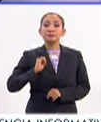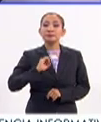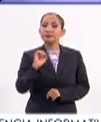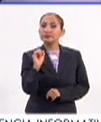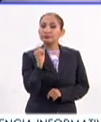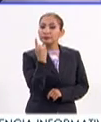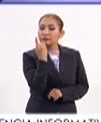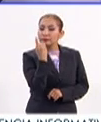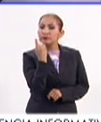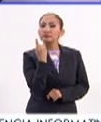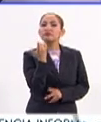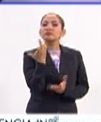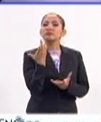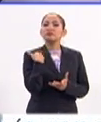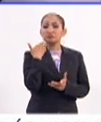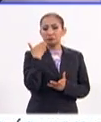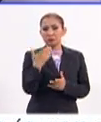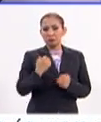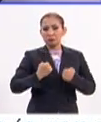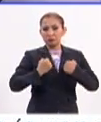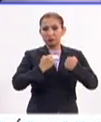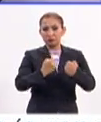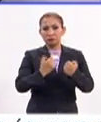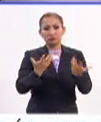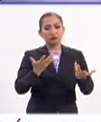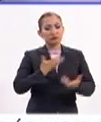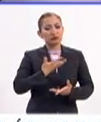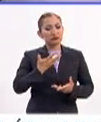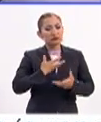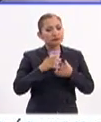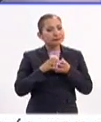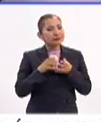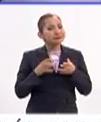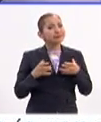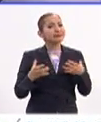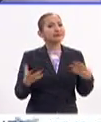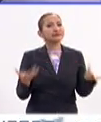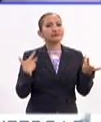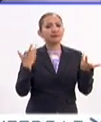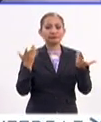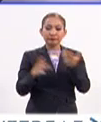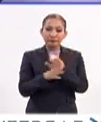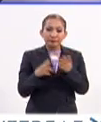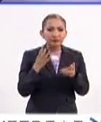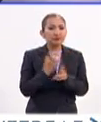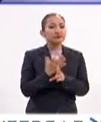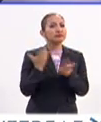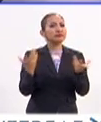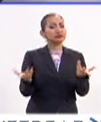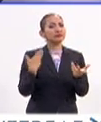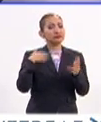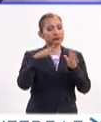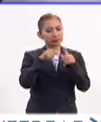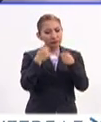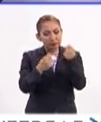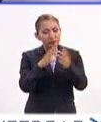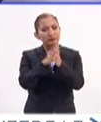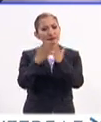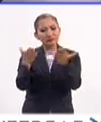XXI, pues obviamente llegamos muy fortalecidos, tenemos una gran producción editorial, tenemos